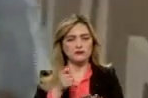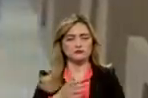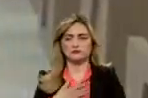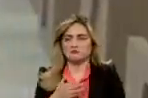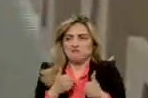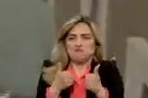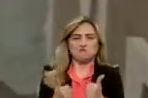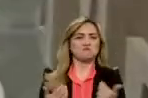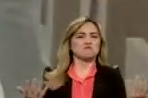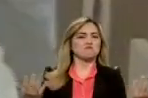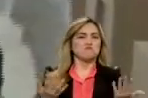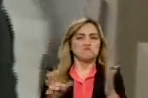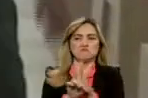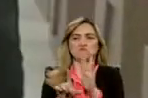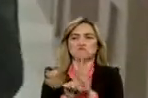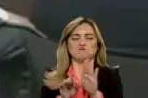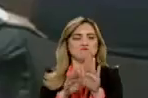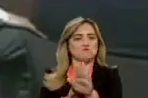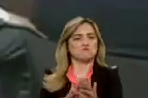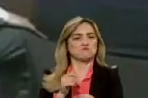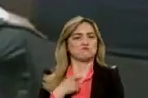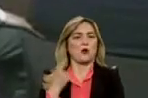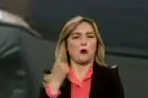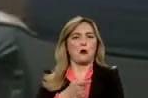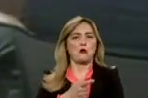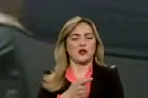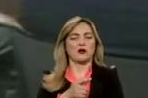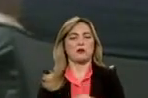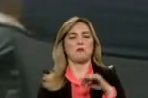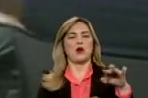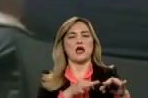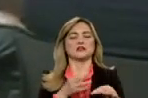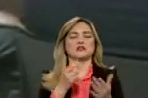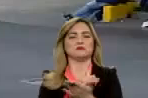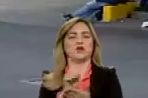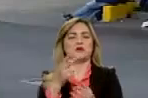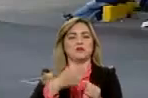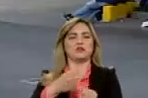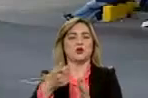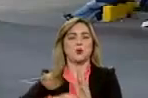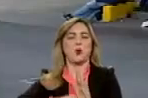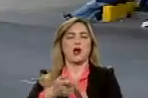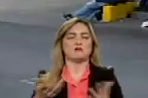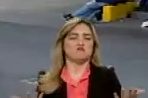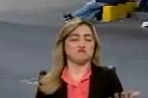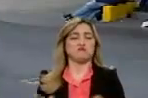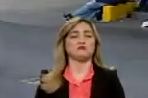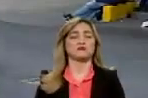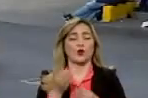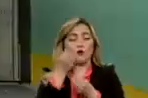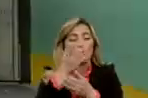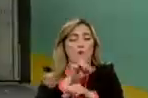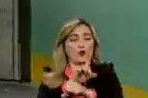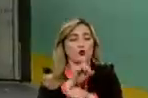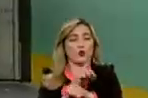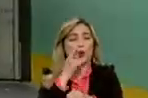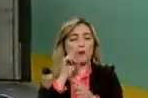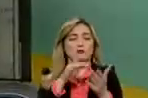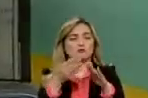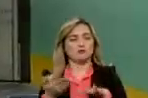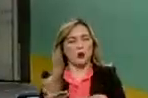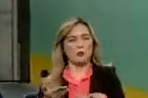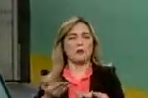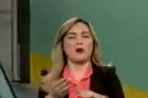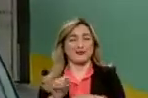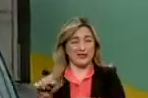estuvo basado únicamente en la ley, pues en la audiencia de flagrancia la fiscalía presentó un informe médico en que a Roberto Malta Ciadé se le calcularon de 31